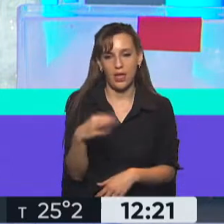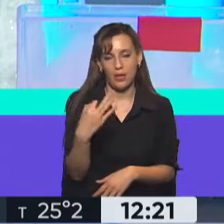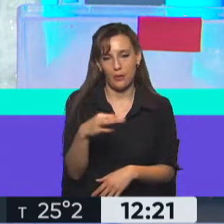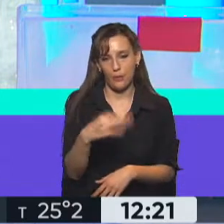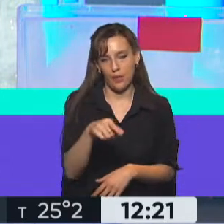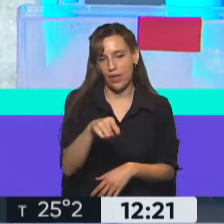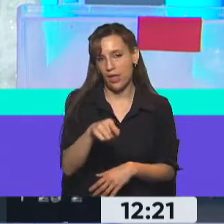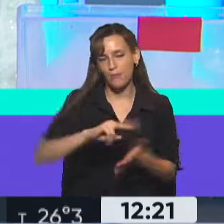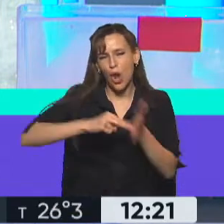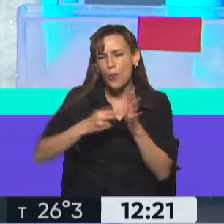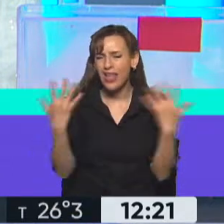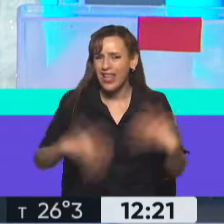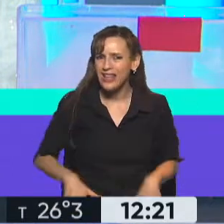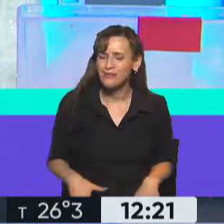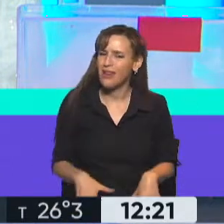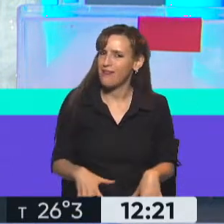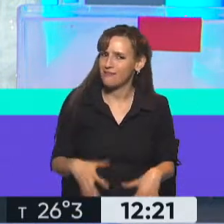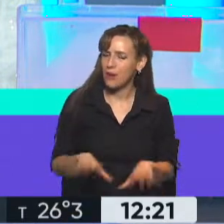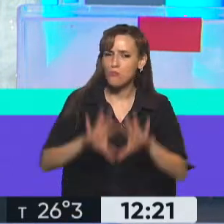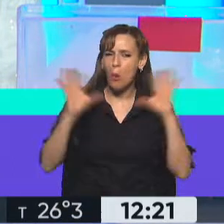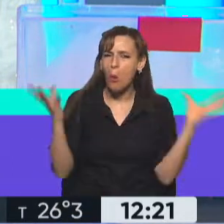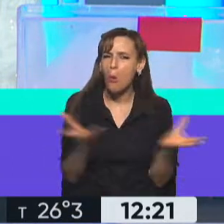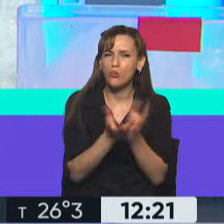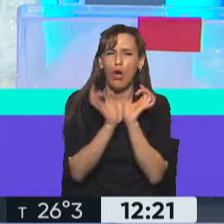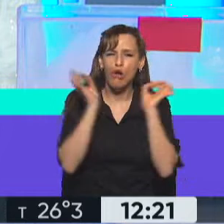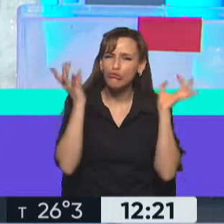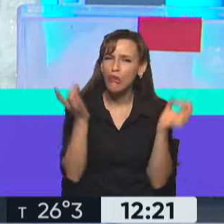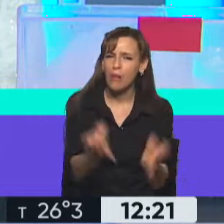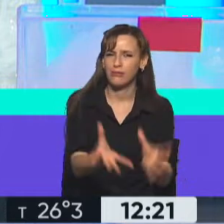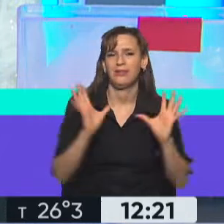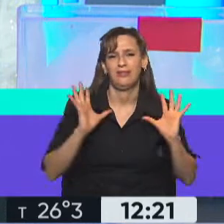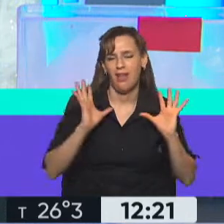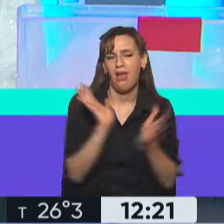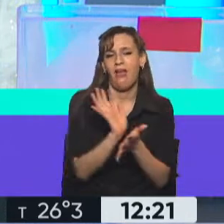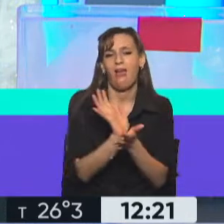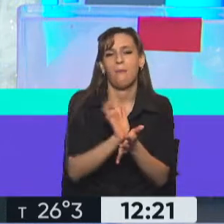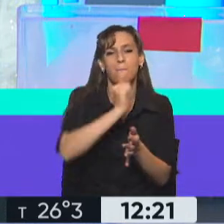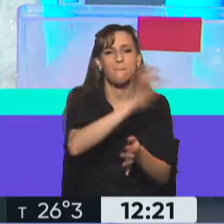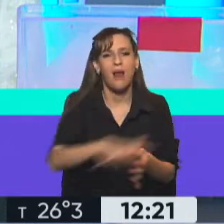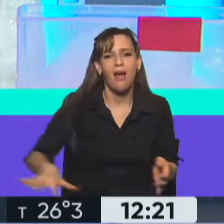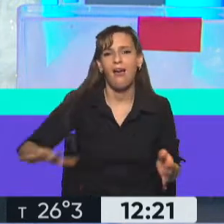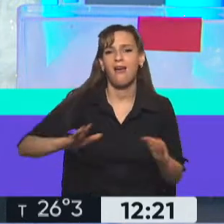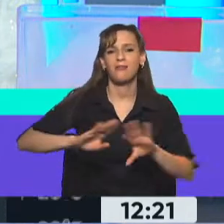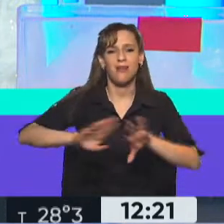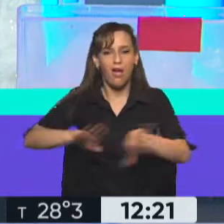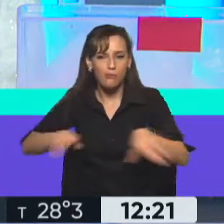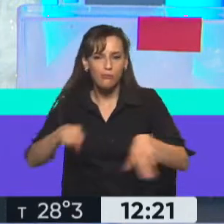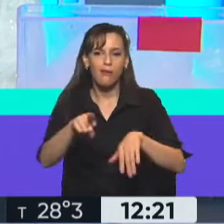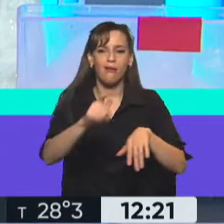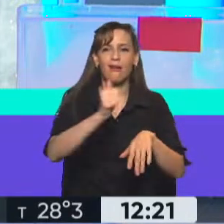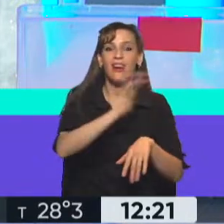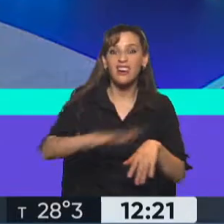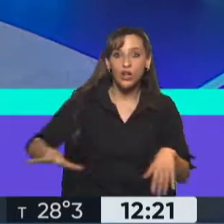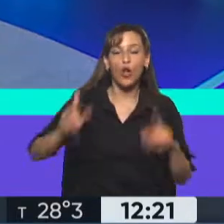contaminando todo el ambiente tanto el ambiente urbano como las playas los océanos los ríos y hasta el